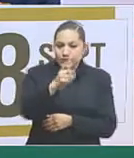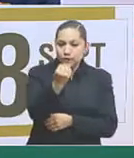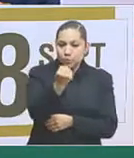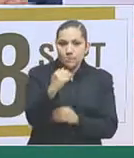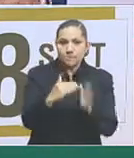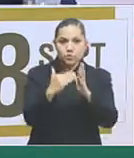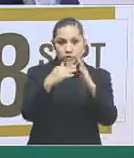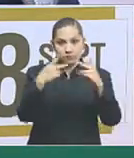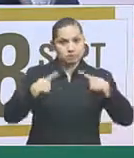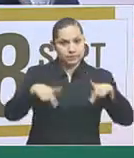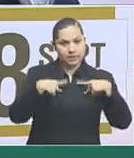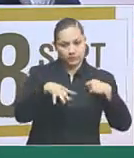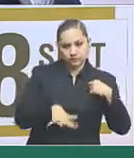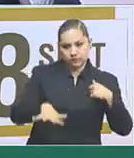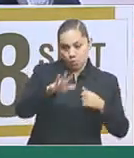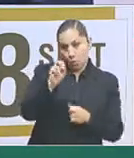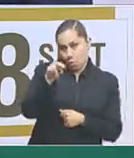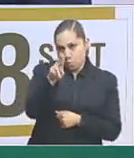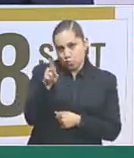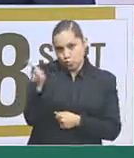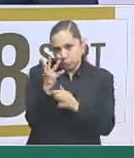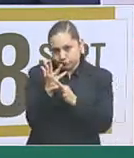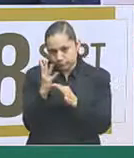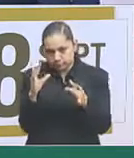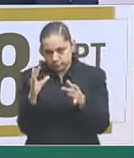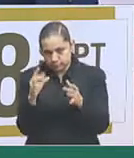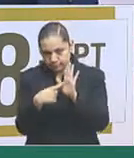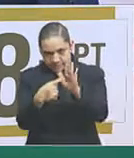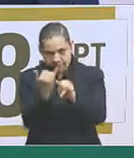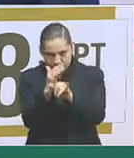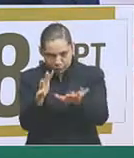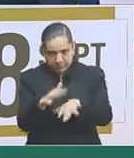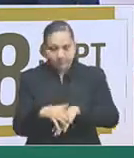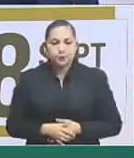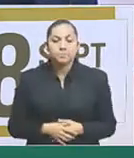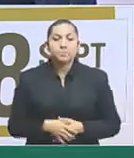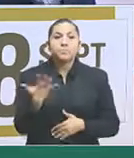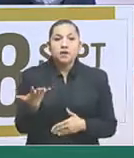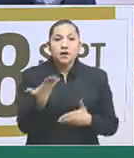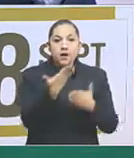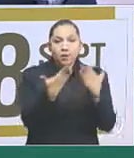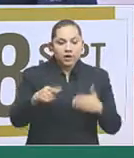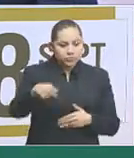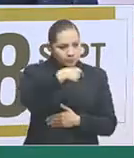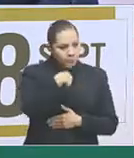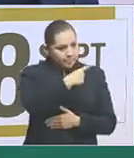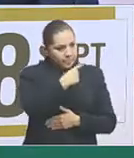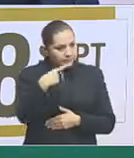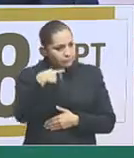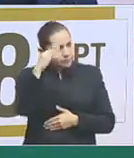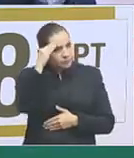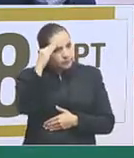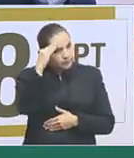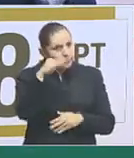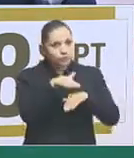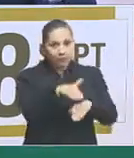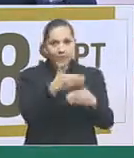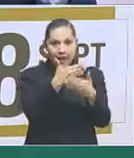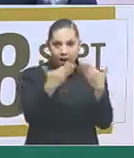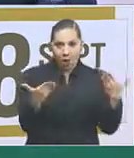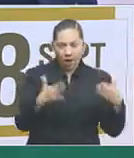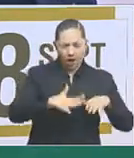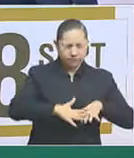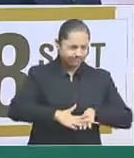unidas entonces vamos a tomar una primera decisión intelectual la revolución digital es